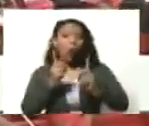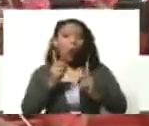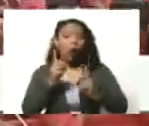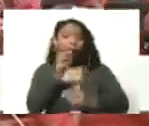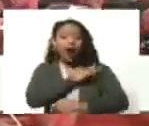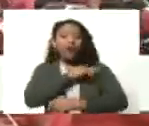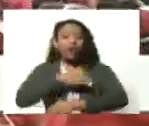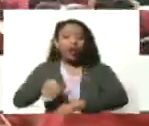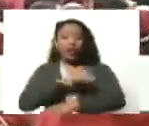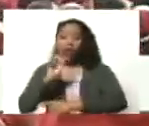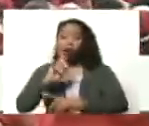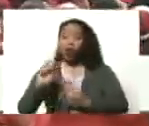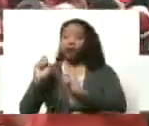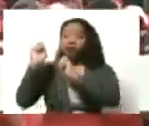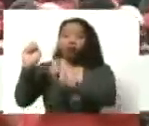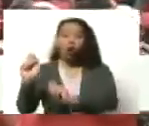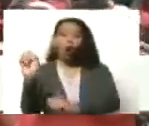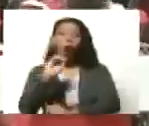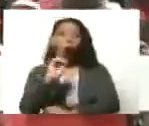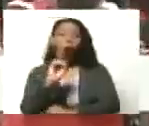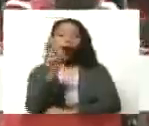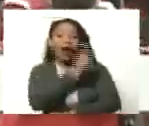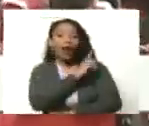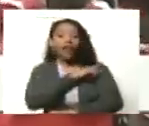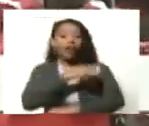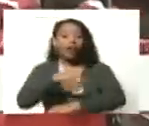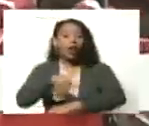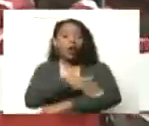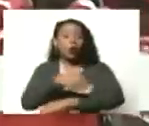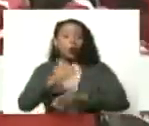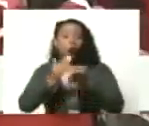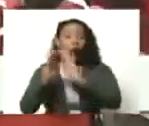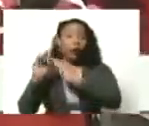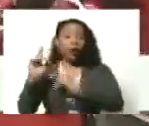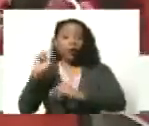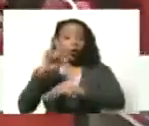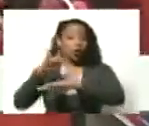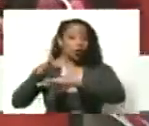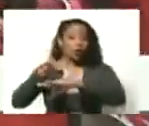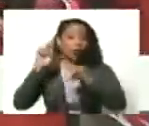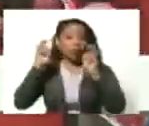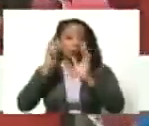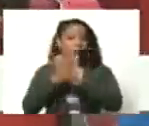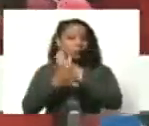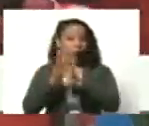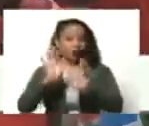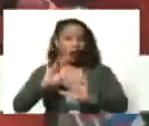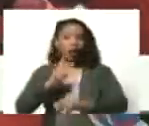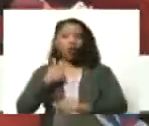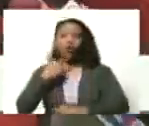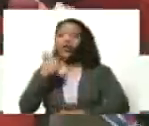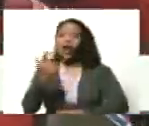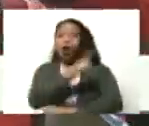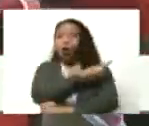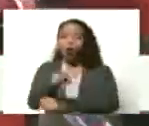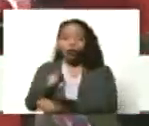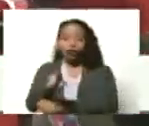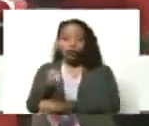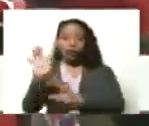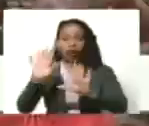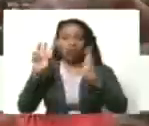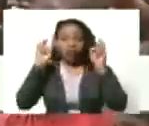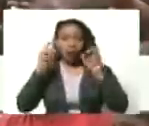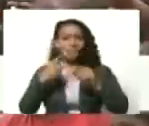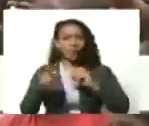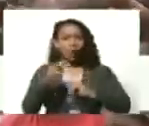entregado. O un jefe de comunidad. Ya yo di la orden. No toquemos más el tema. No toquemos más el tema. Ah,